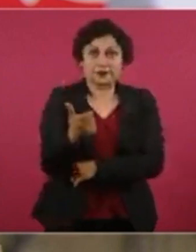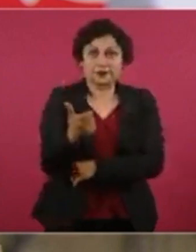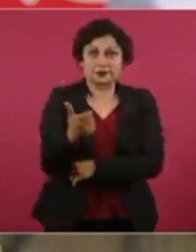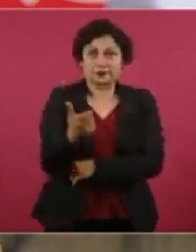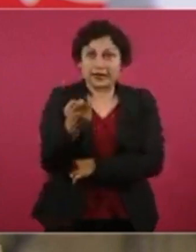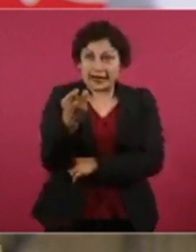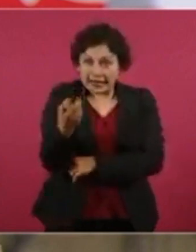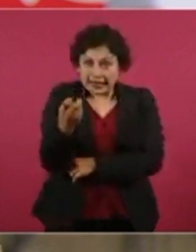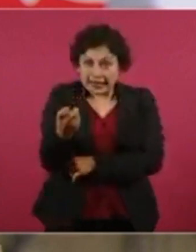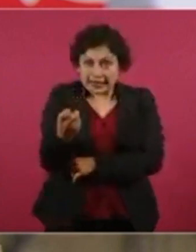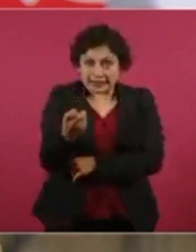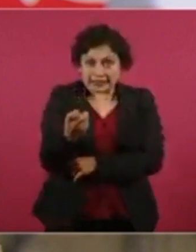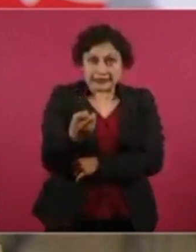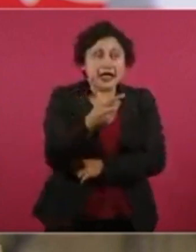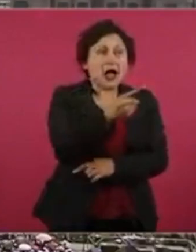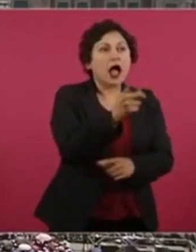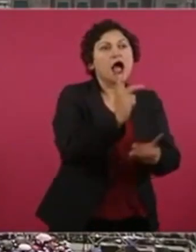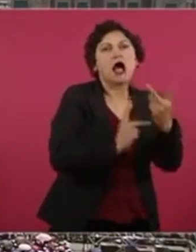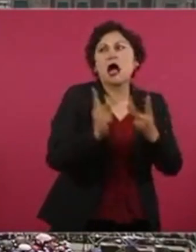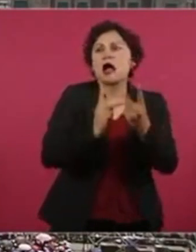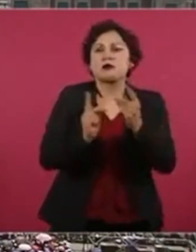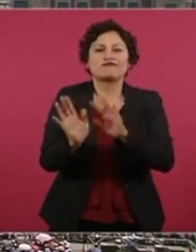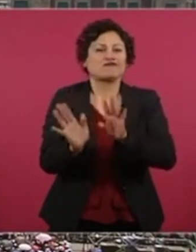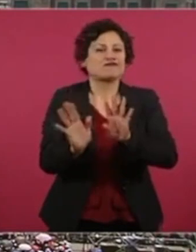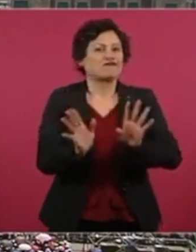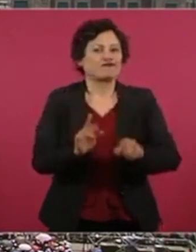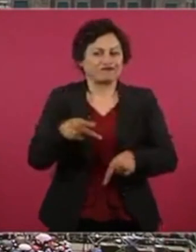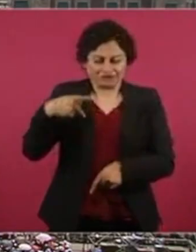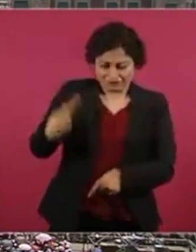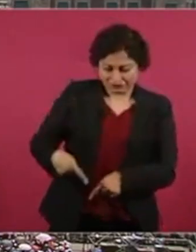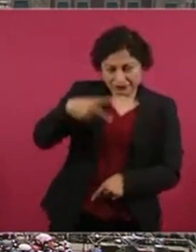presupuesto público, no deuda.